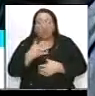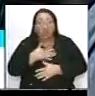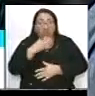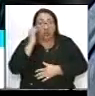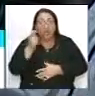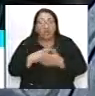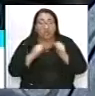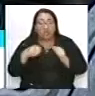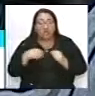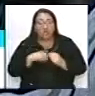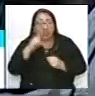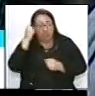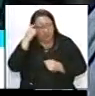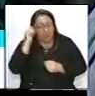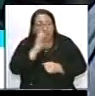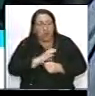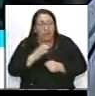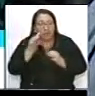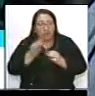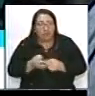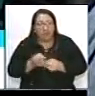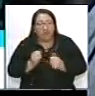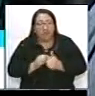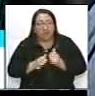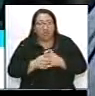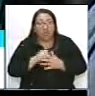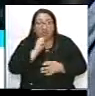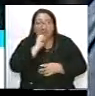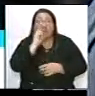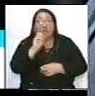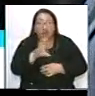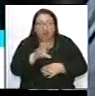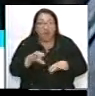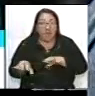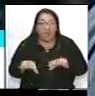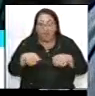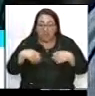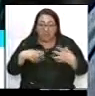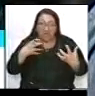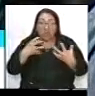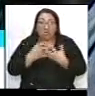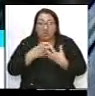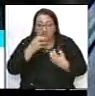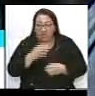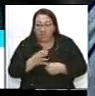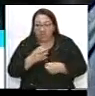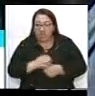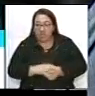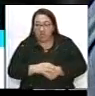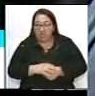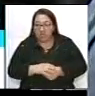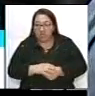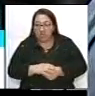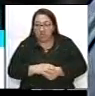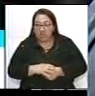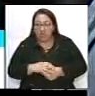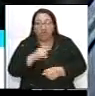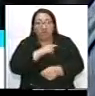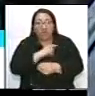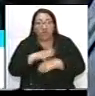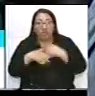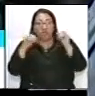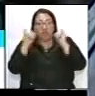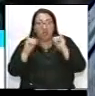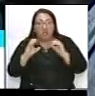que si nosotros somos consecuentes con lo que decimos, con lo que hacemos y verdaderamente queremos fortalecer la imagen